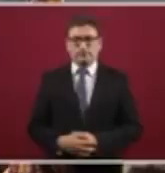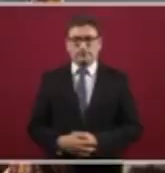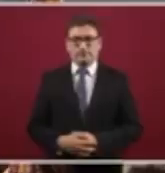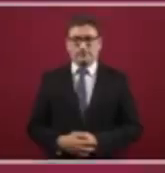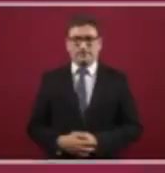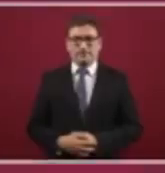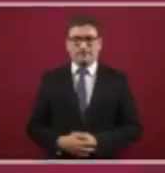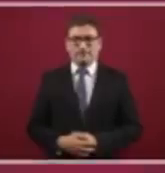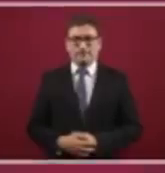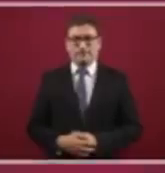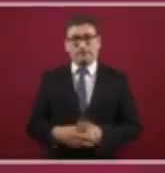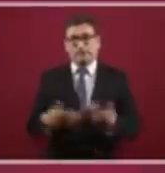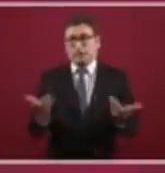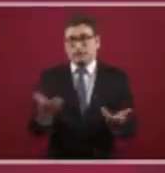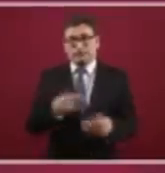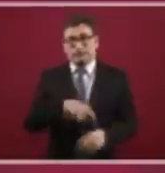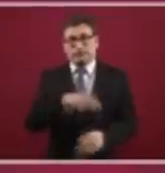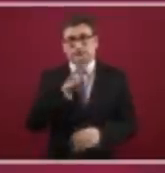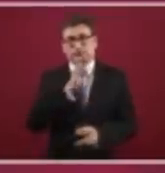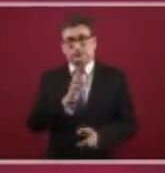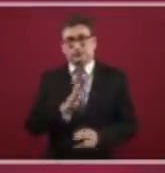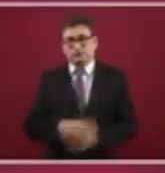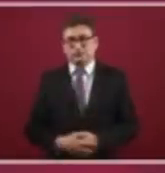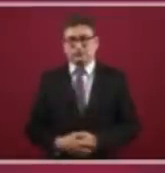bueno pues esta es la respuesta